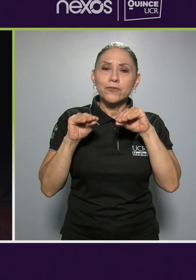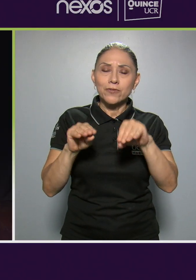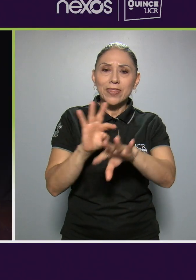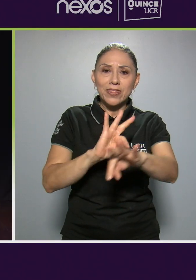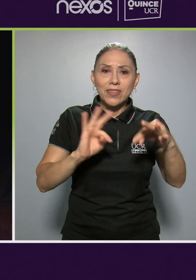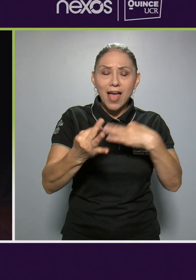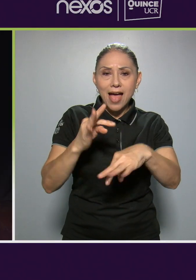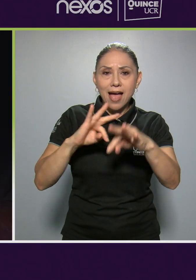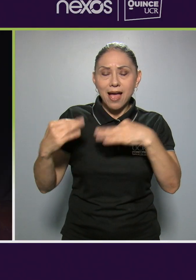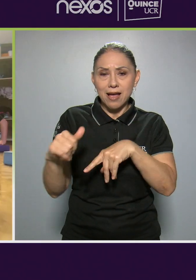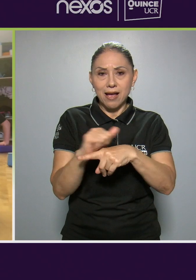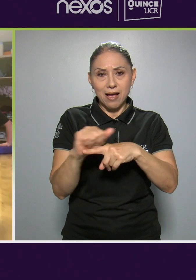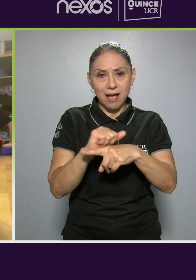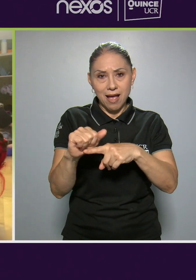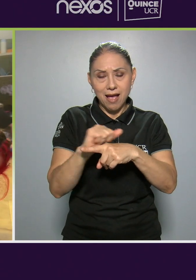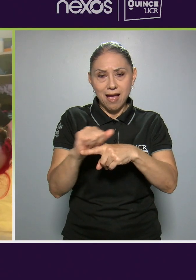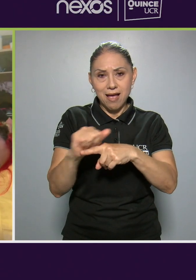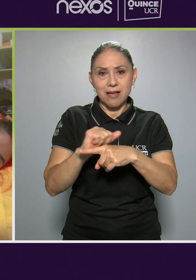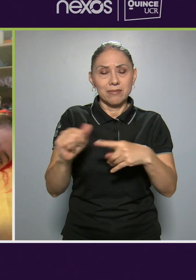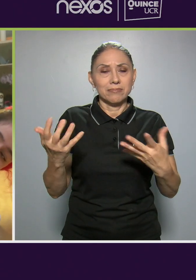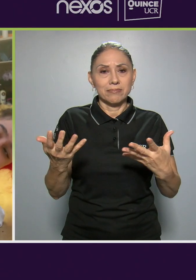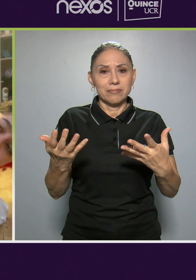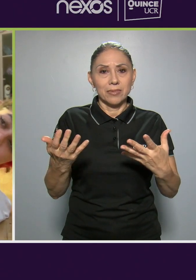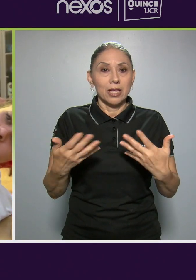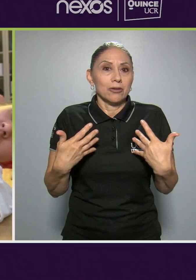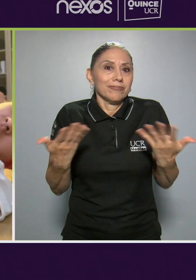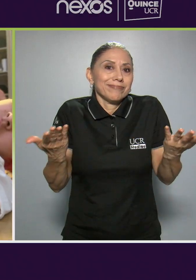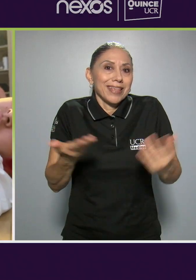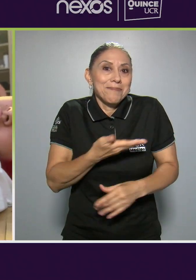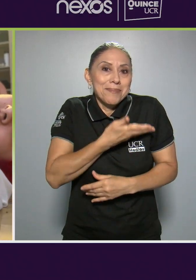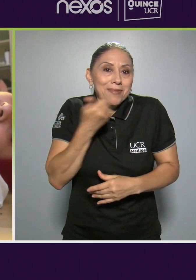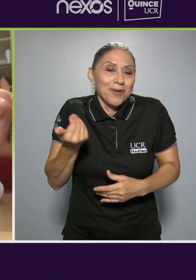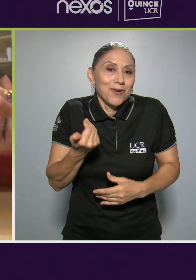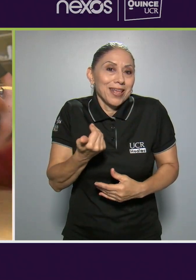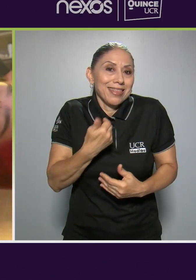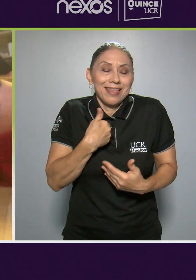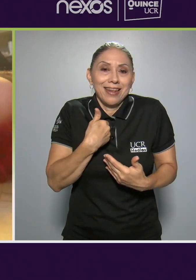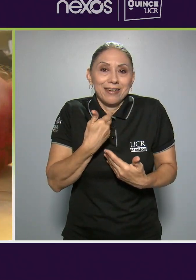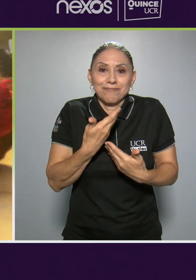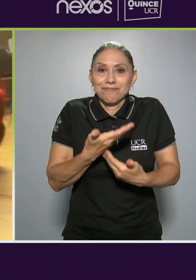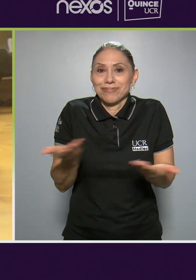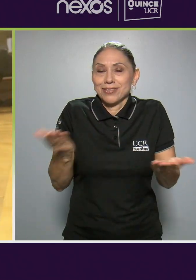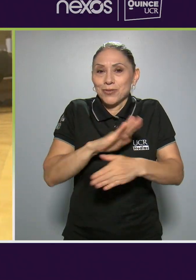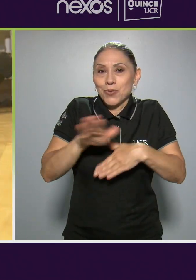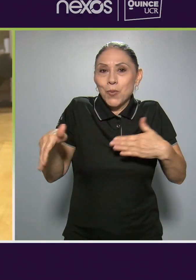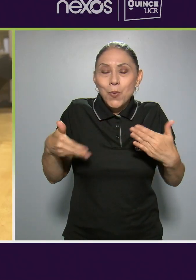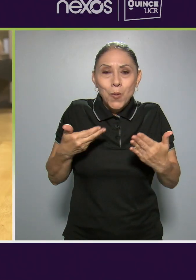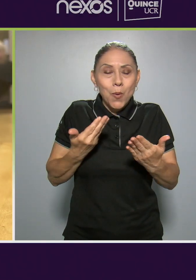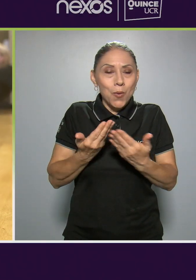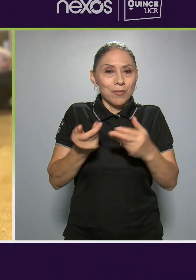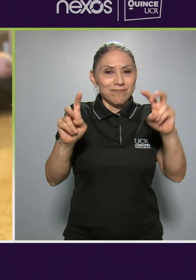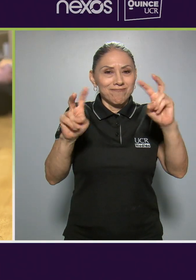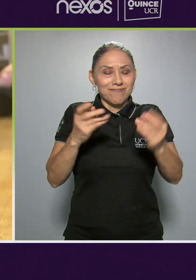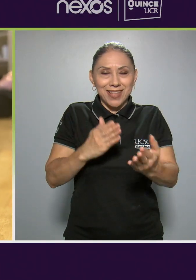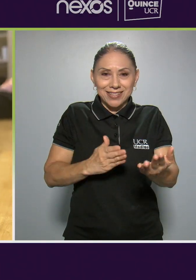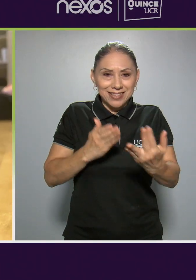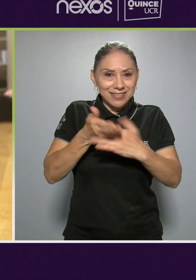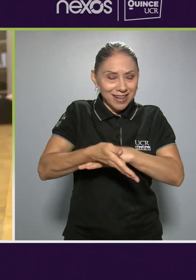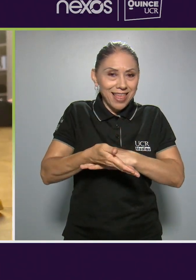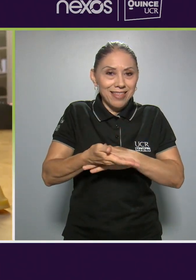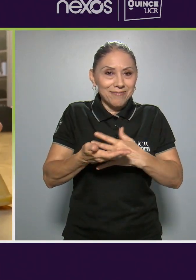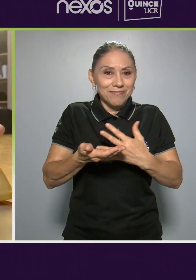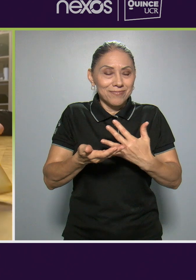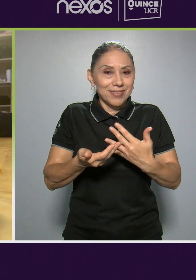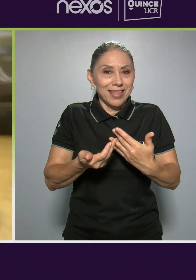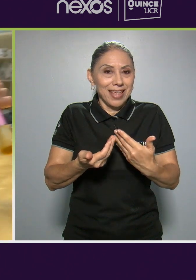estas capacitaciones. Y bueno, y qué mejor que tener de primera mano toda la parte de accesibilidad que definitivamente se llegaba